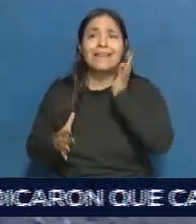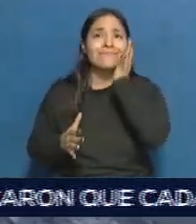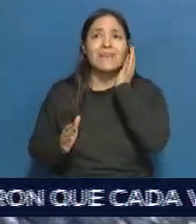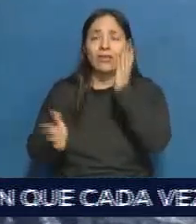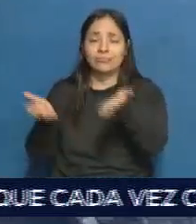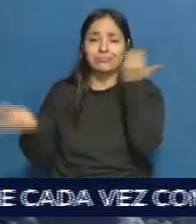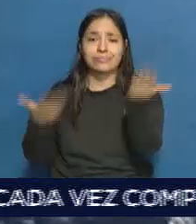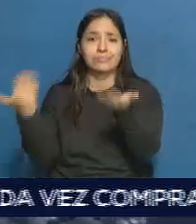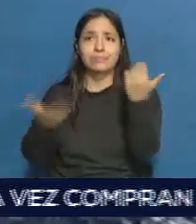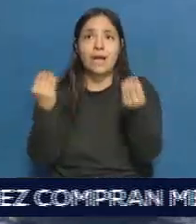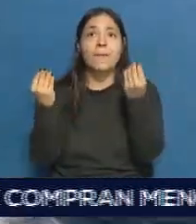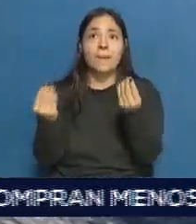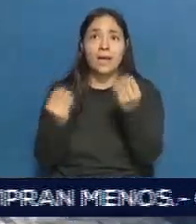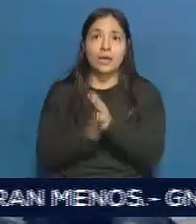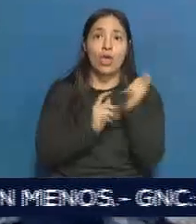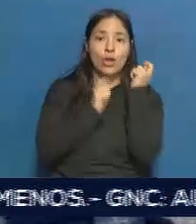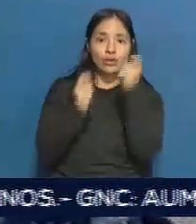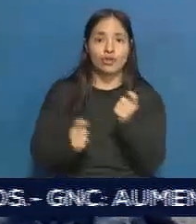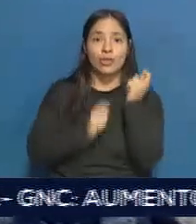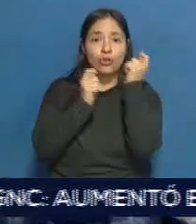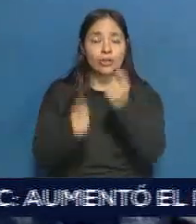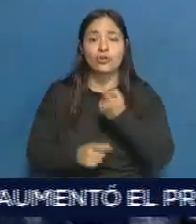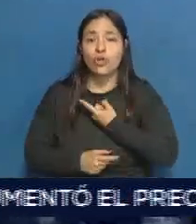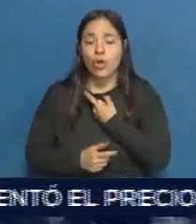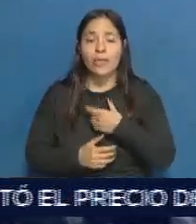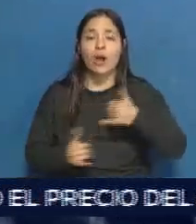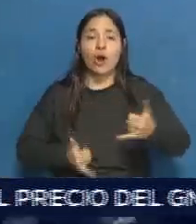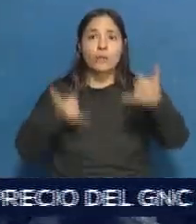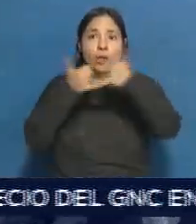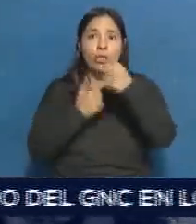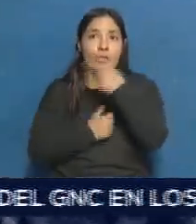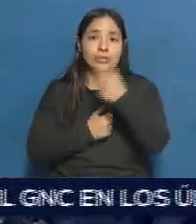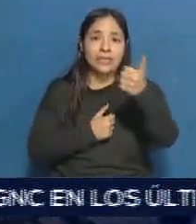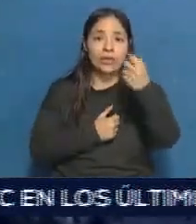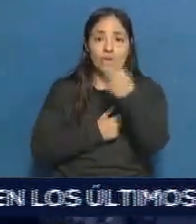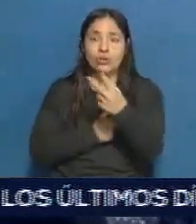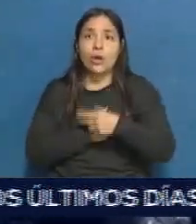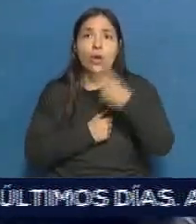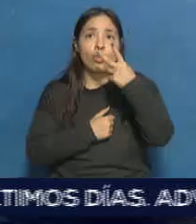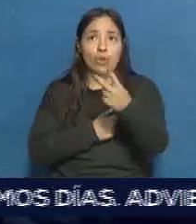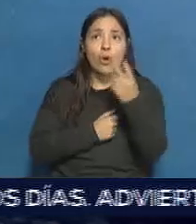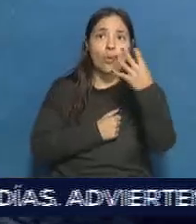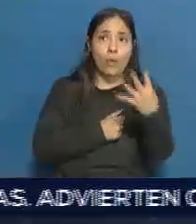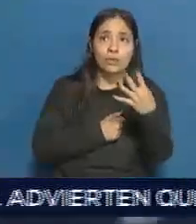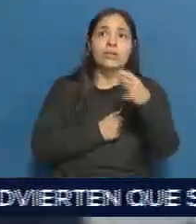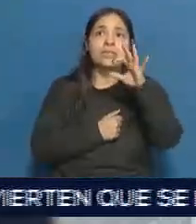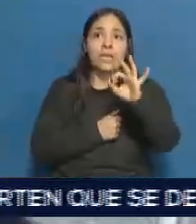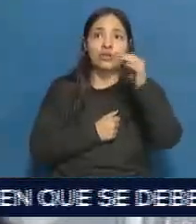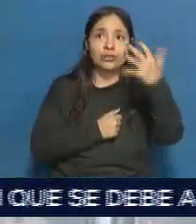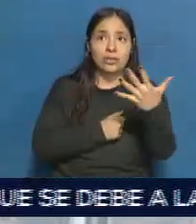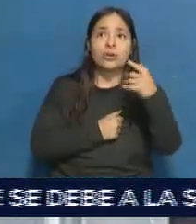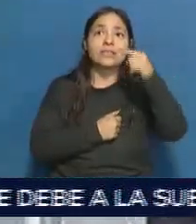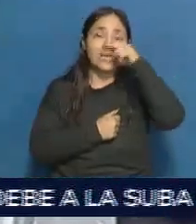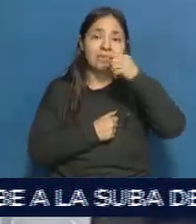para poder realizar donaciones pueden comunicarse al 2 6 2 4 0 5 7